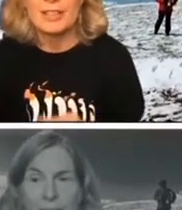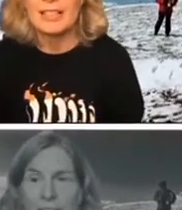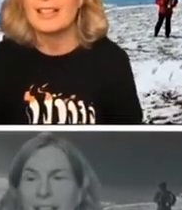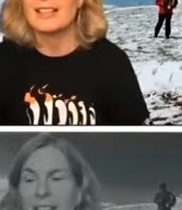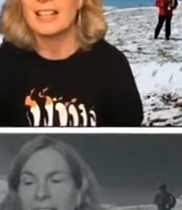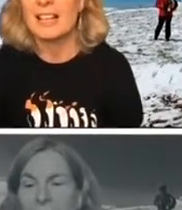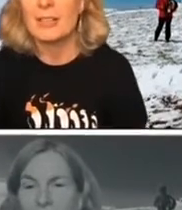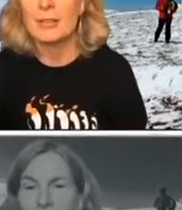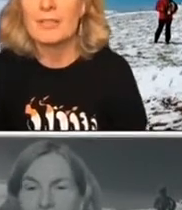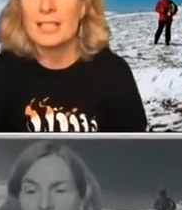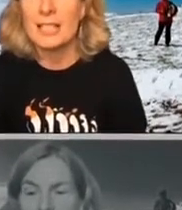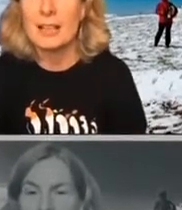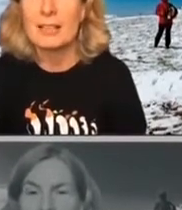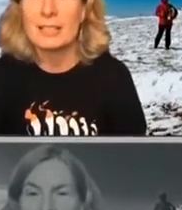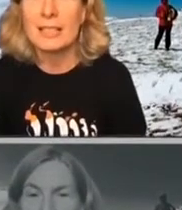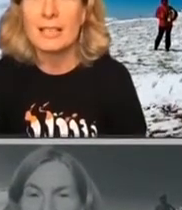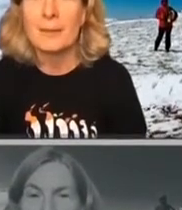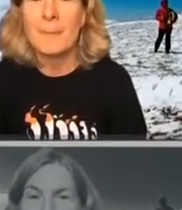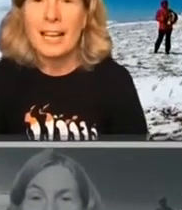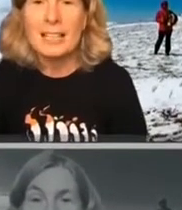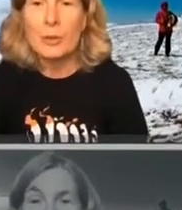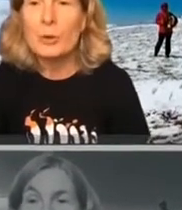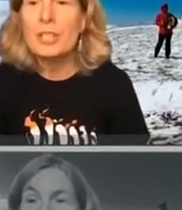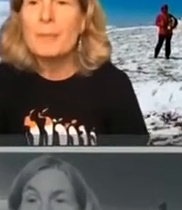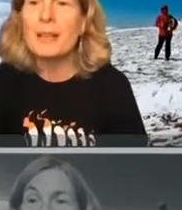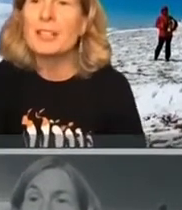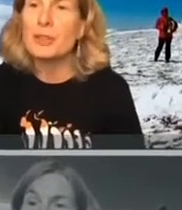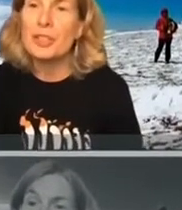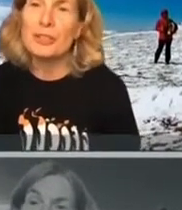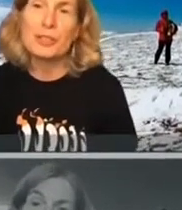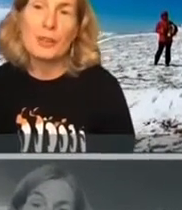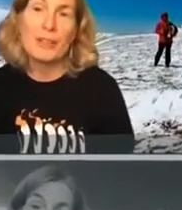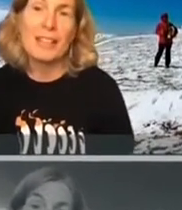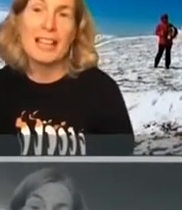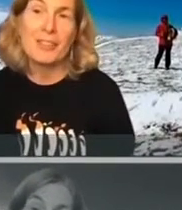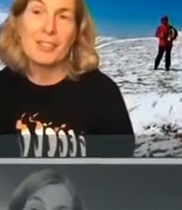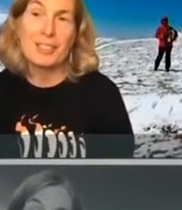menos energía para volar. Pueden usar mejor el viento para